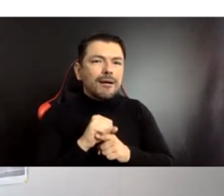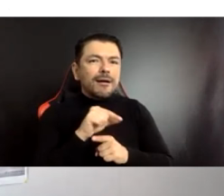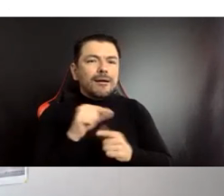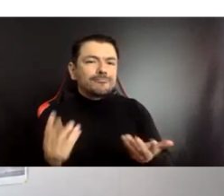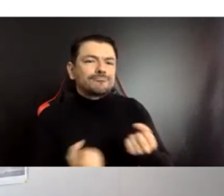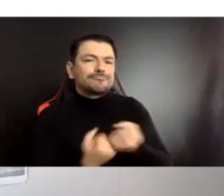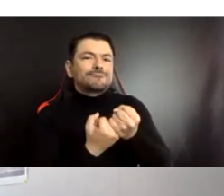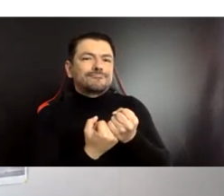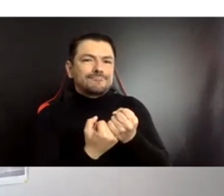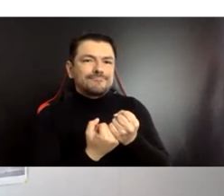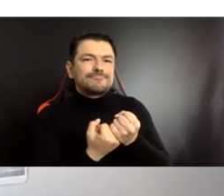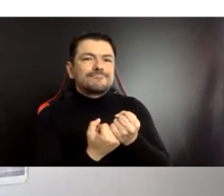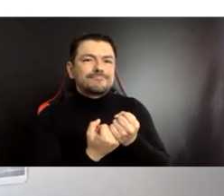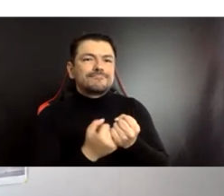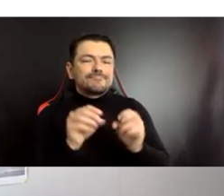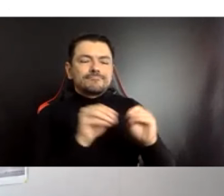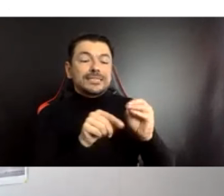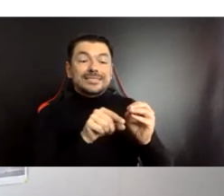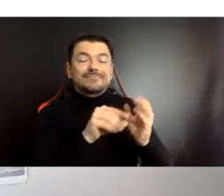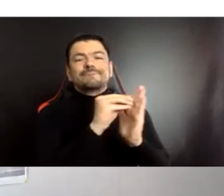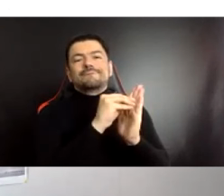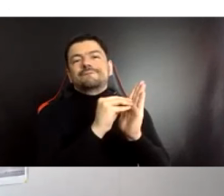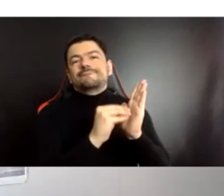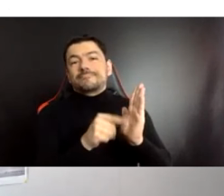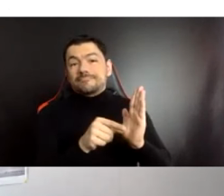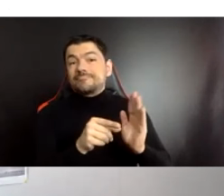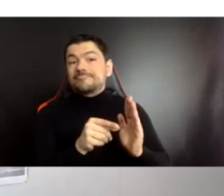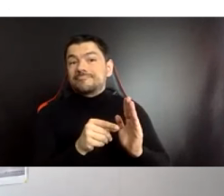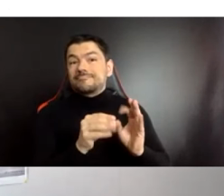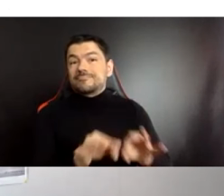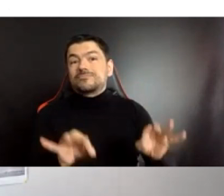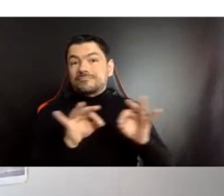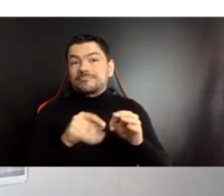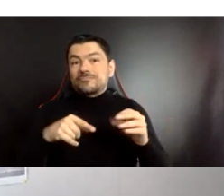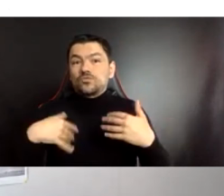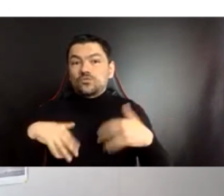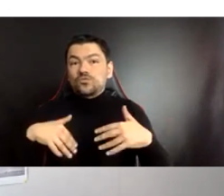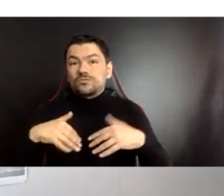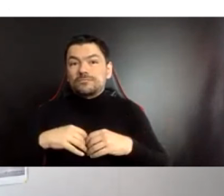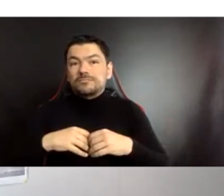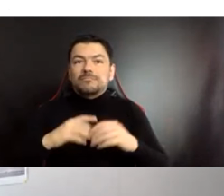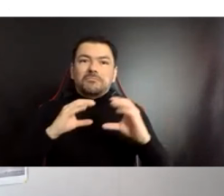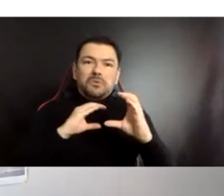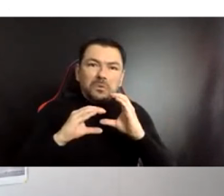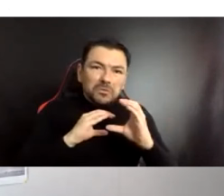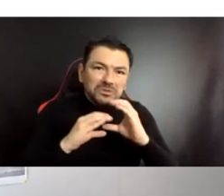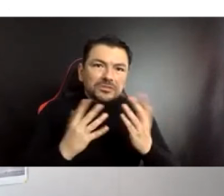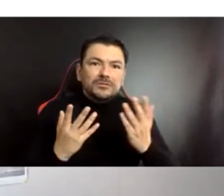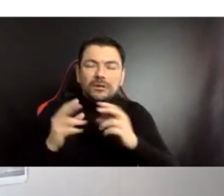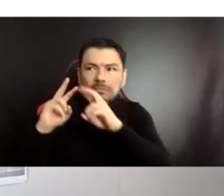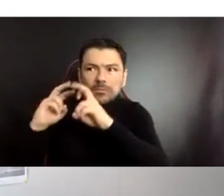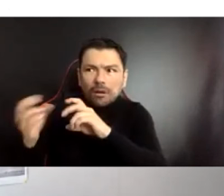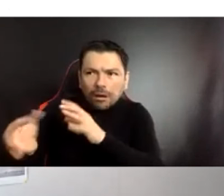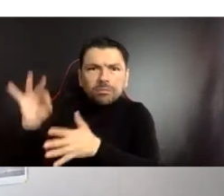Creo que esto puede ser muy útil para poder comunicar hallazgos de investigación a los hacedores de políticas y